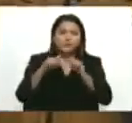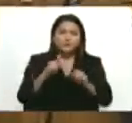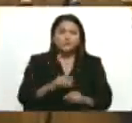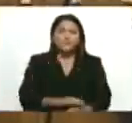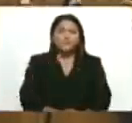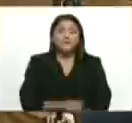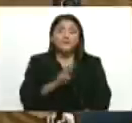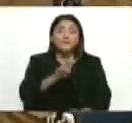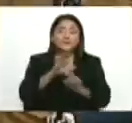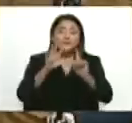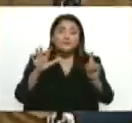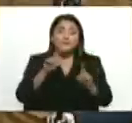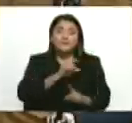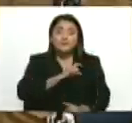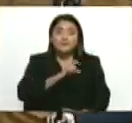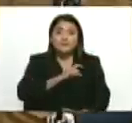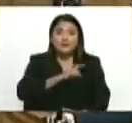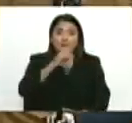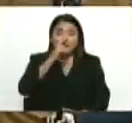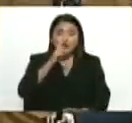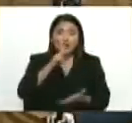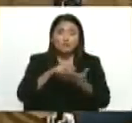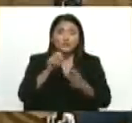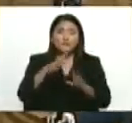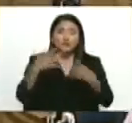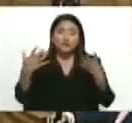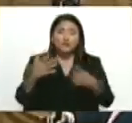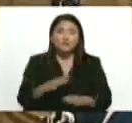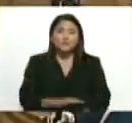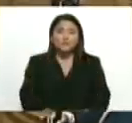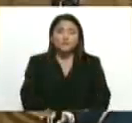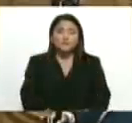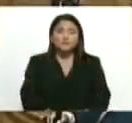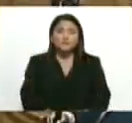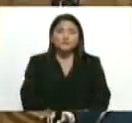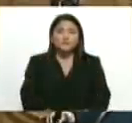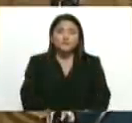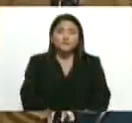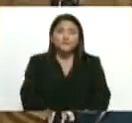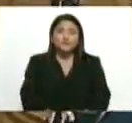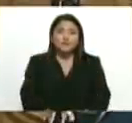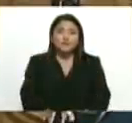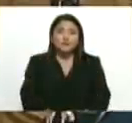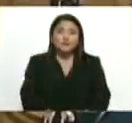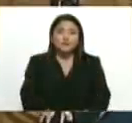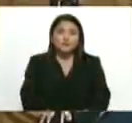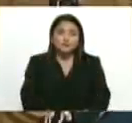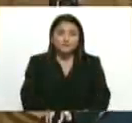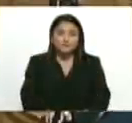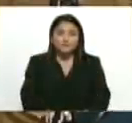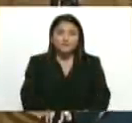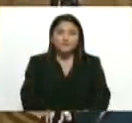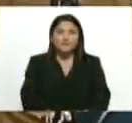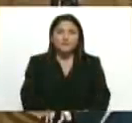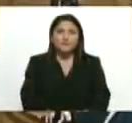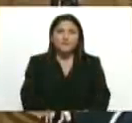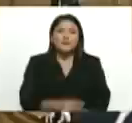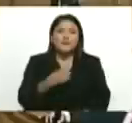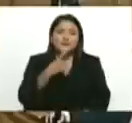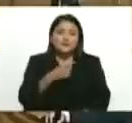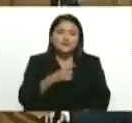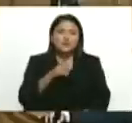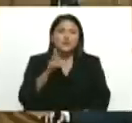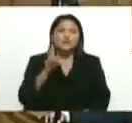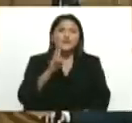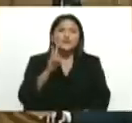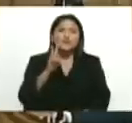el 26 de enero del año 2019, pedimos, por supuesto refiriéndose a su colonia Venezuela, él